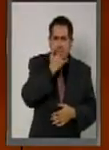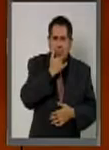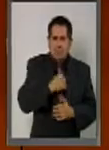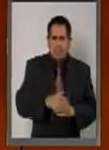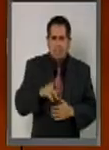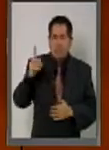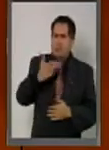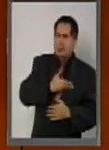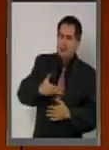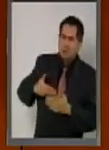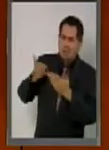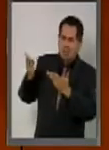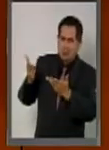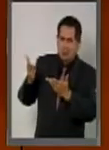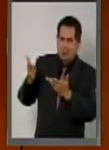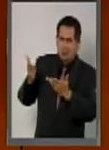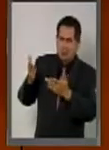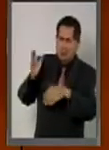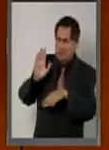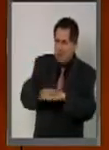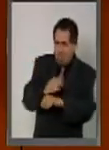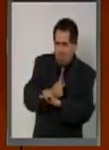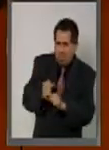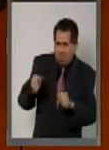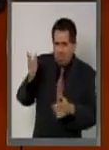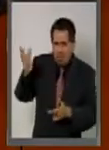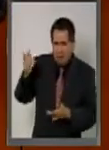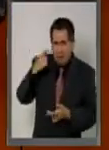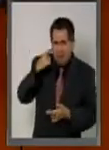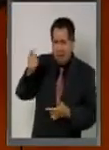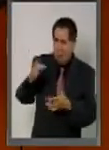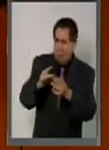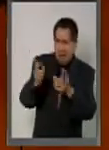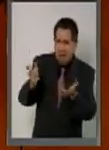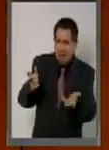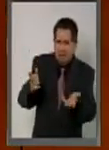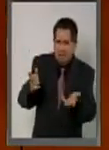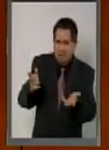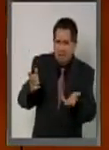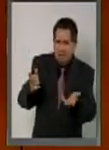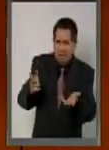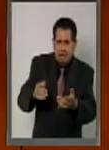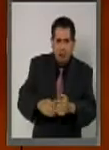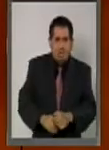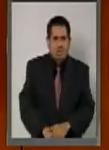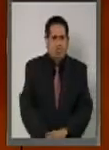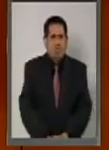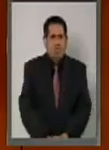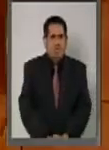Señor presidente, que usted sea todavía más aburrido. Díganos que no se molestan, ¿no? Sí, usted adelante, señor Bastos. Muchas gracias,